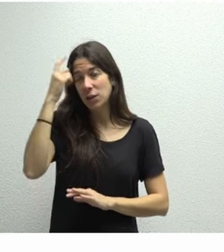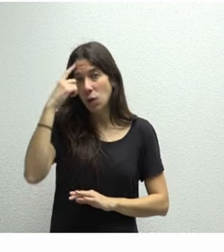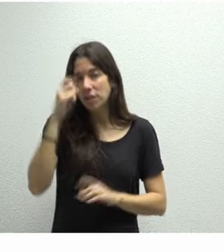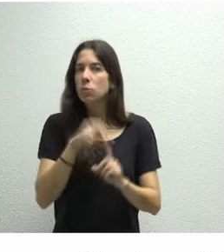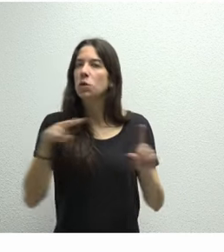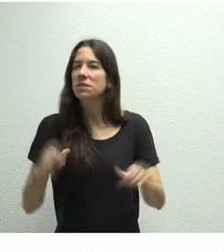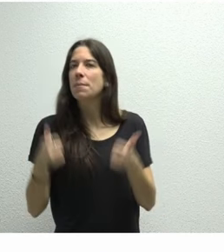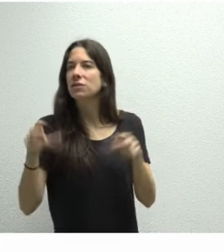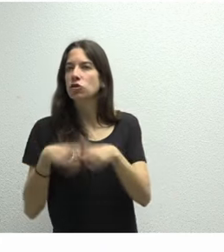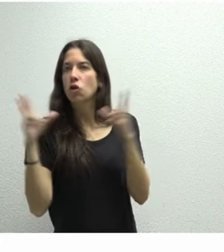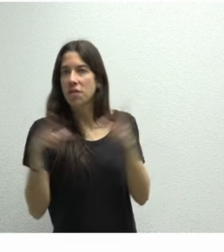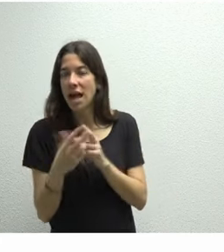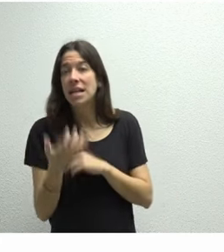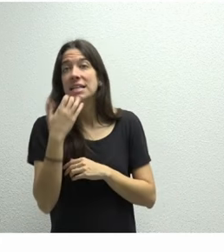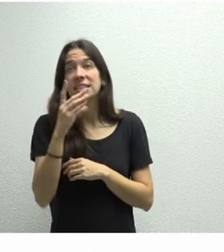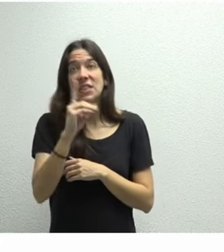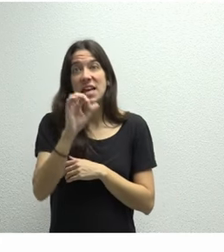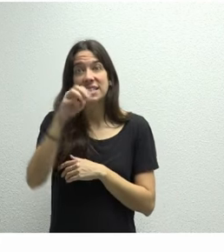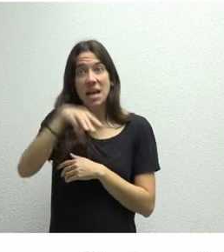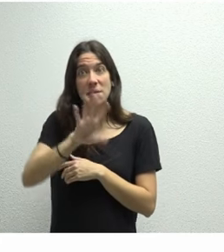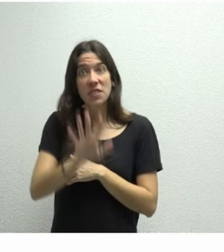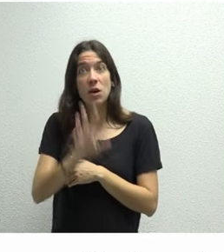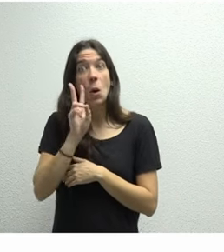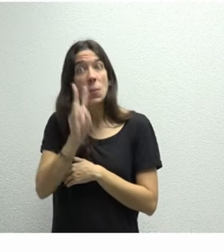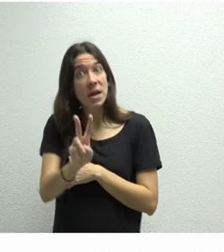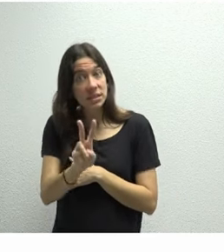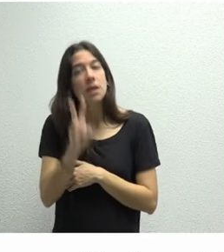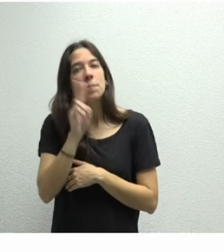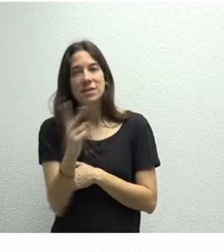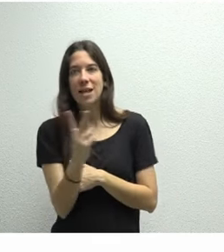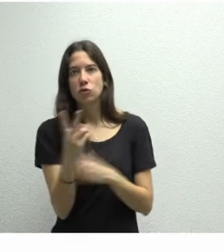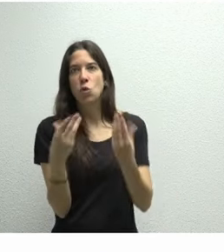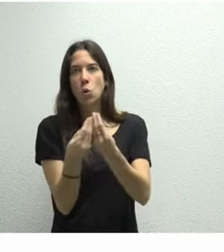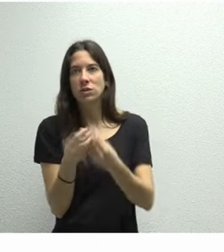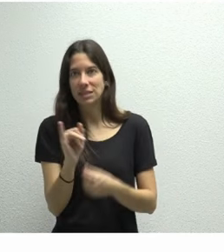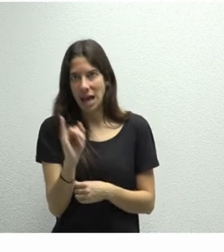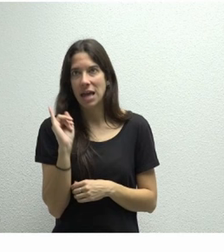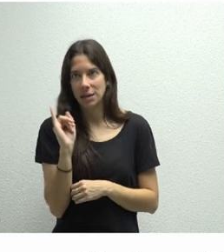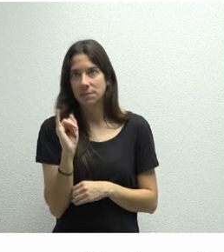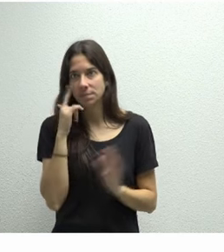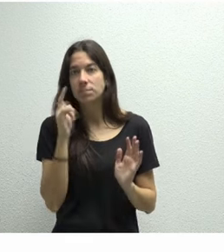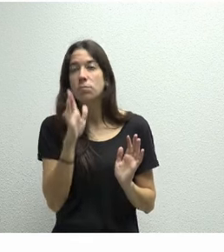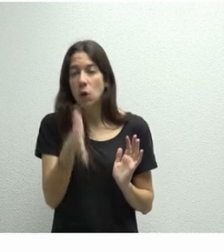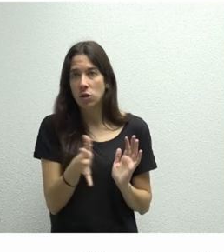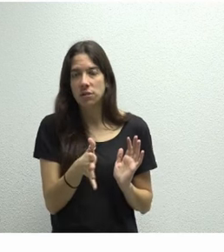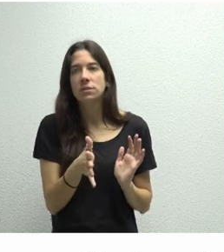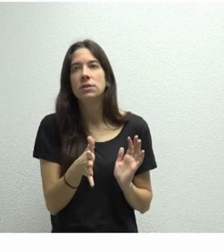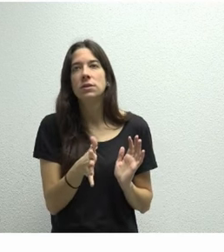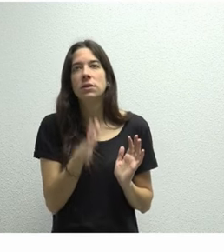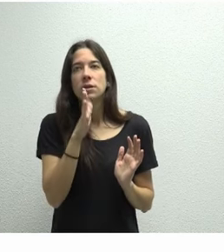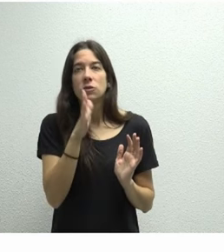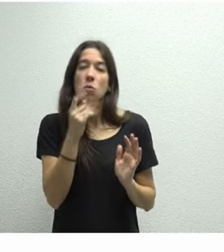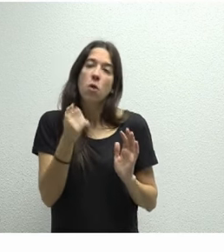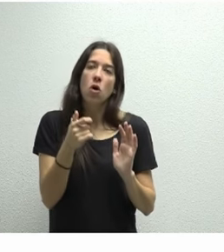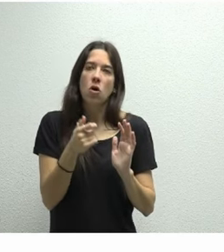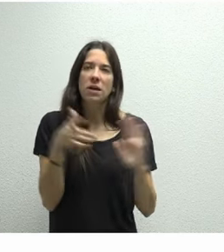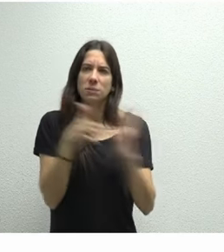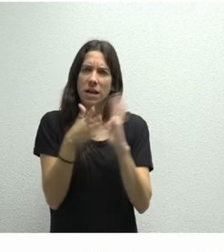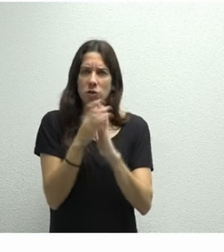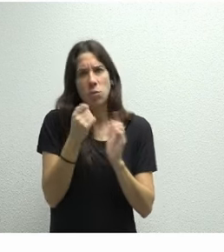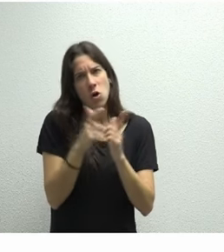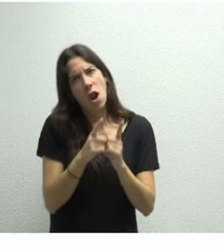social y si miráis el dsm5 veréis que están las dos juntas por qué largo de explicar pero